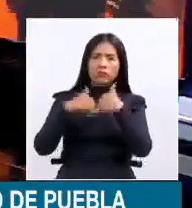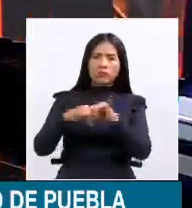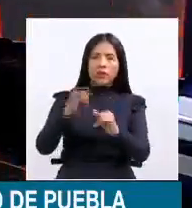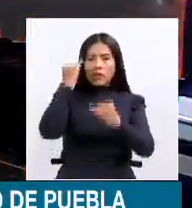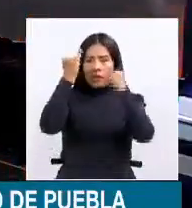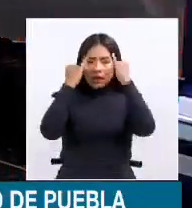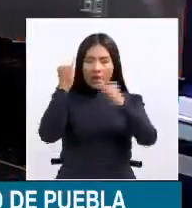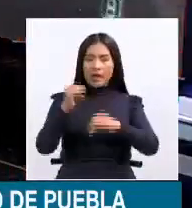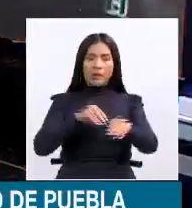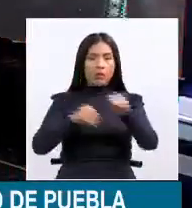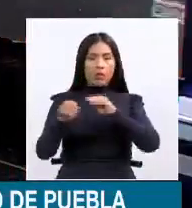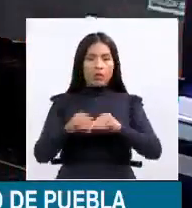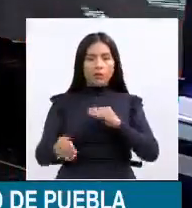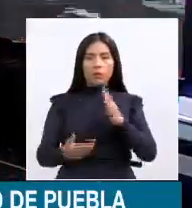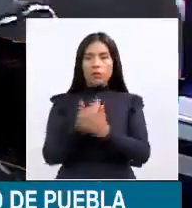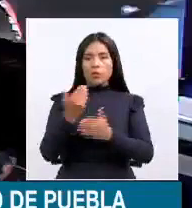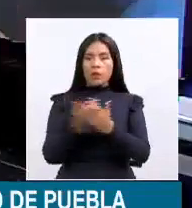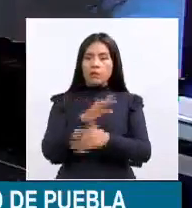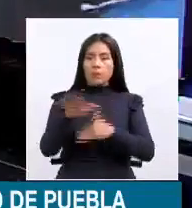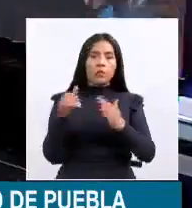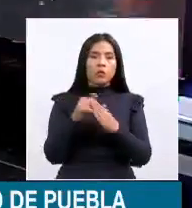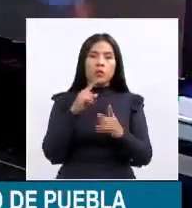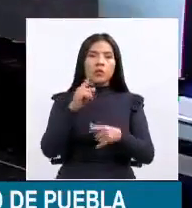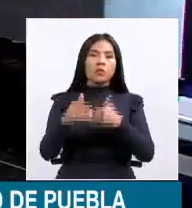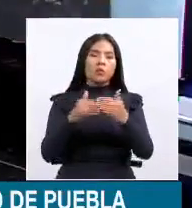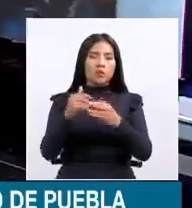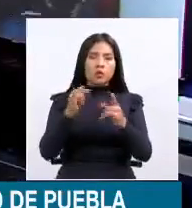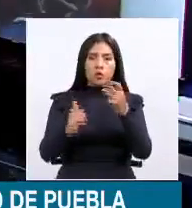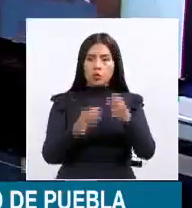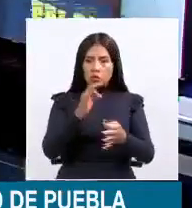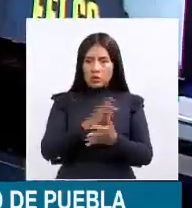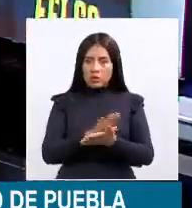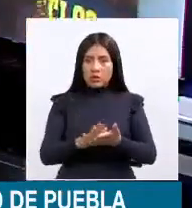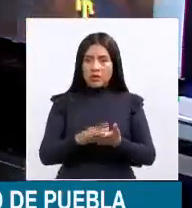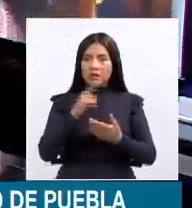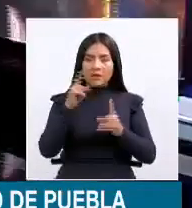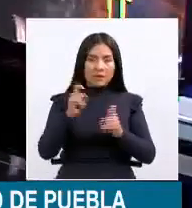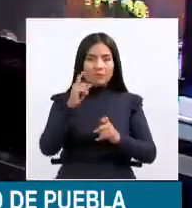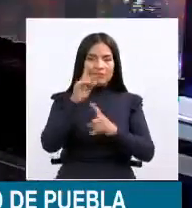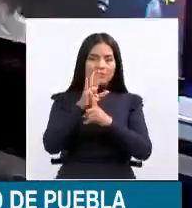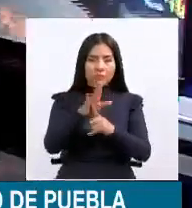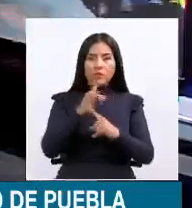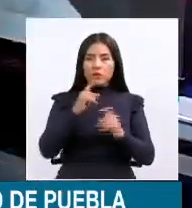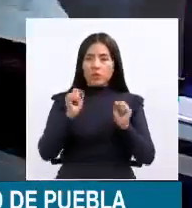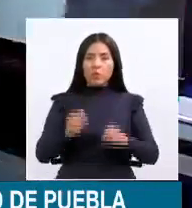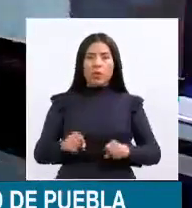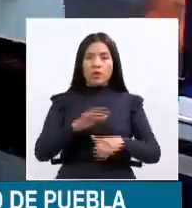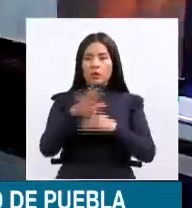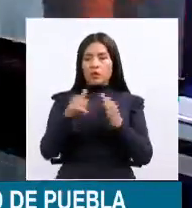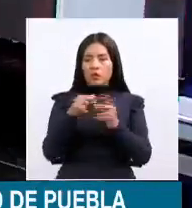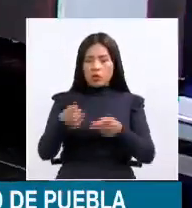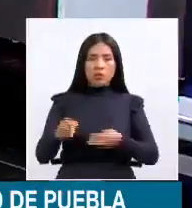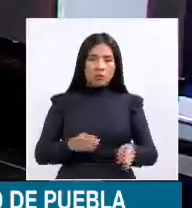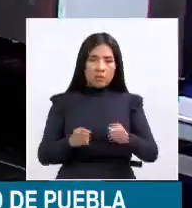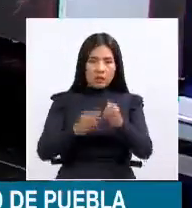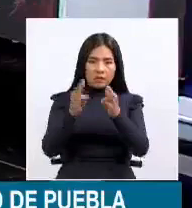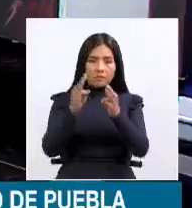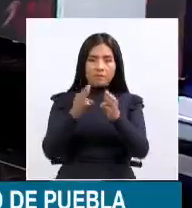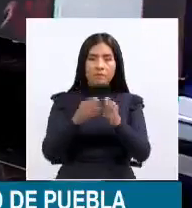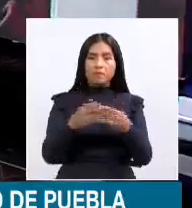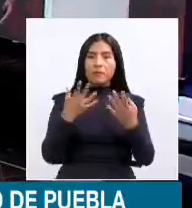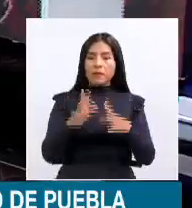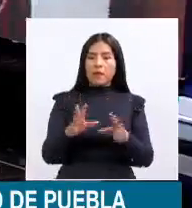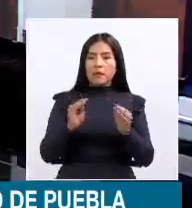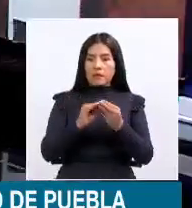inclusivas, por el debido proceso judicial, para mostrar que sí se puede hacer de esa manera, para defender el Estado de